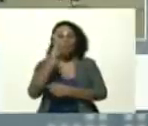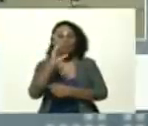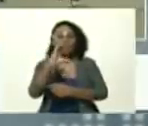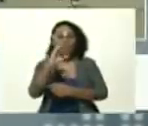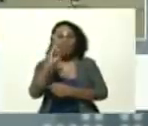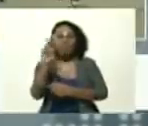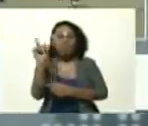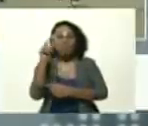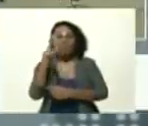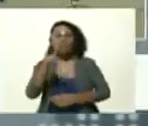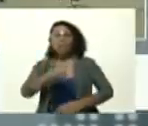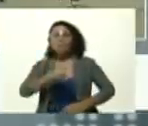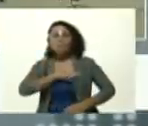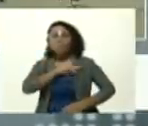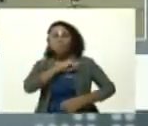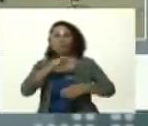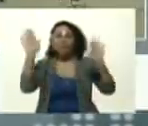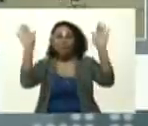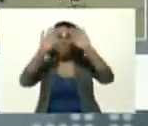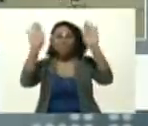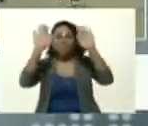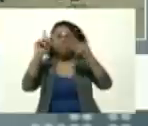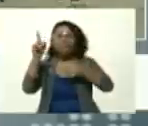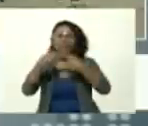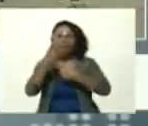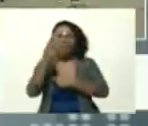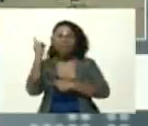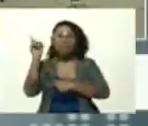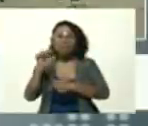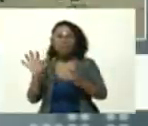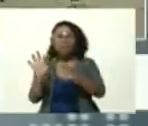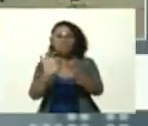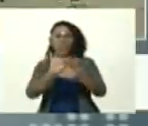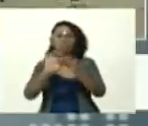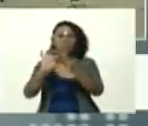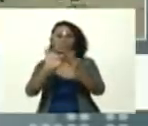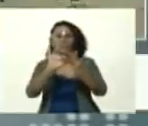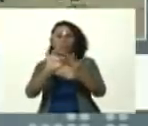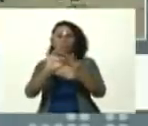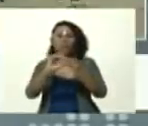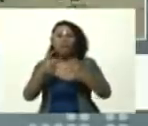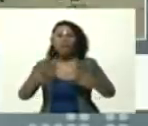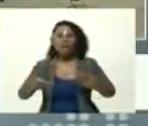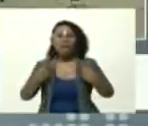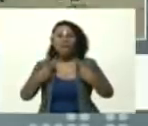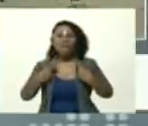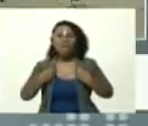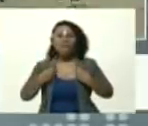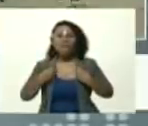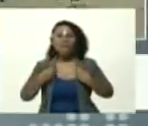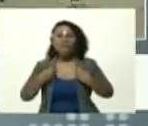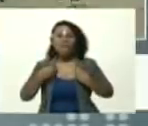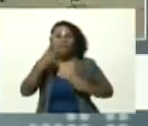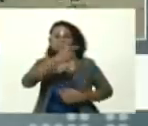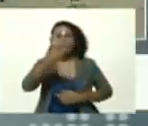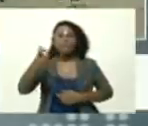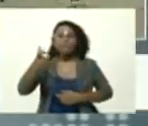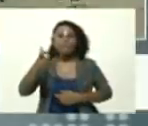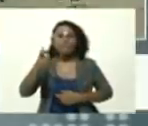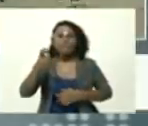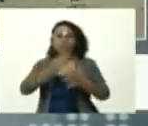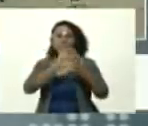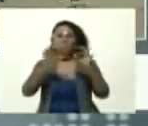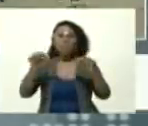Marcos Pérez Jiménez, tenía el concepto de unir la vida civil, académica